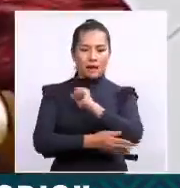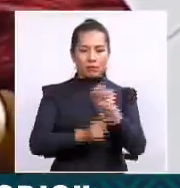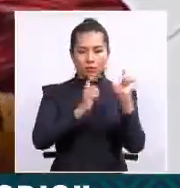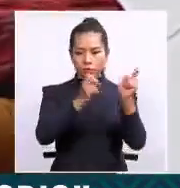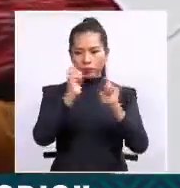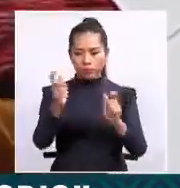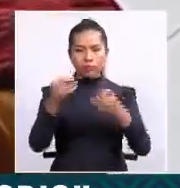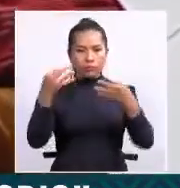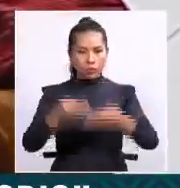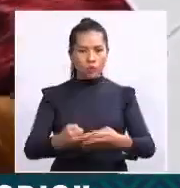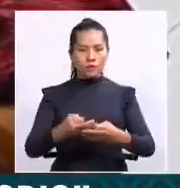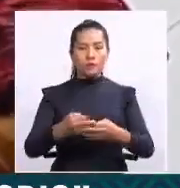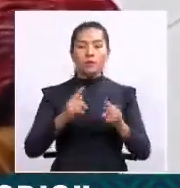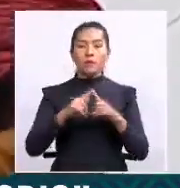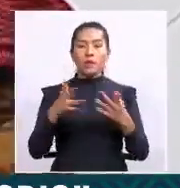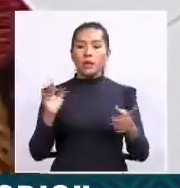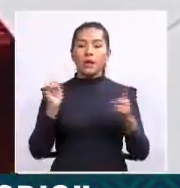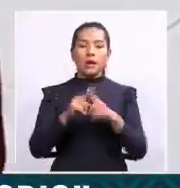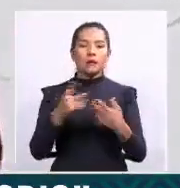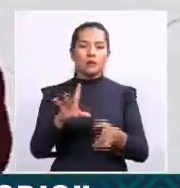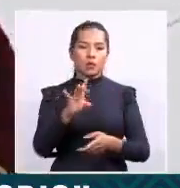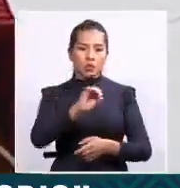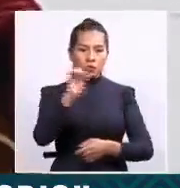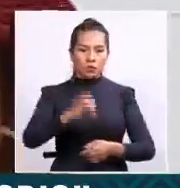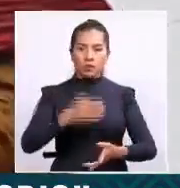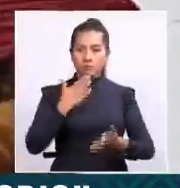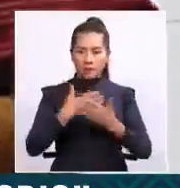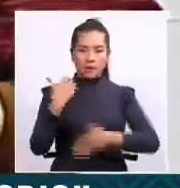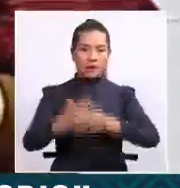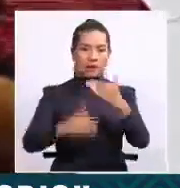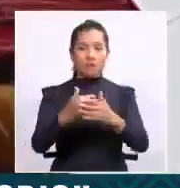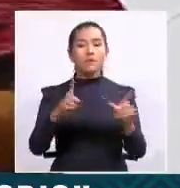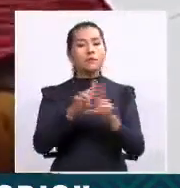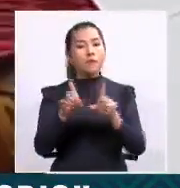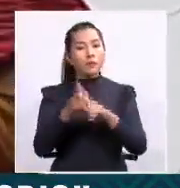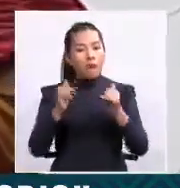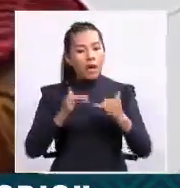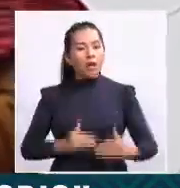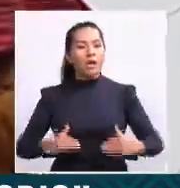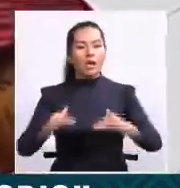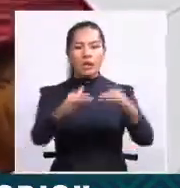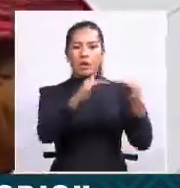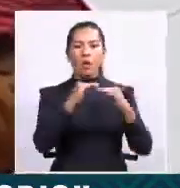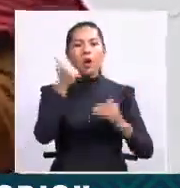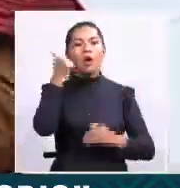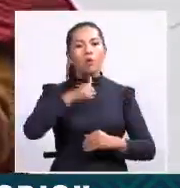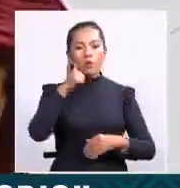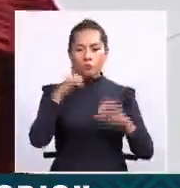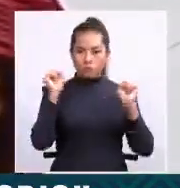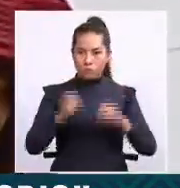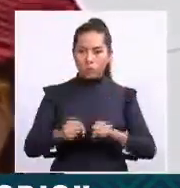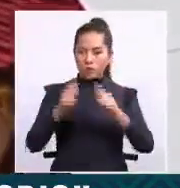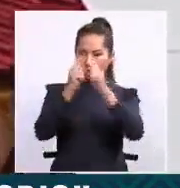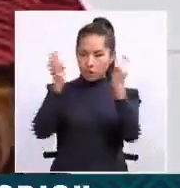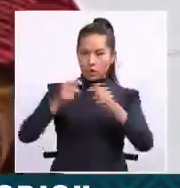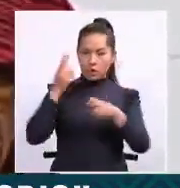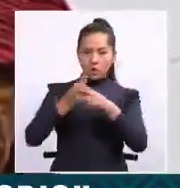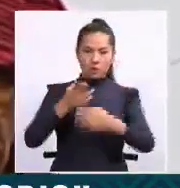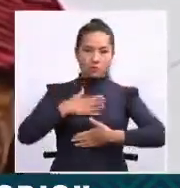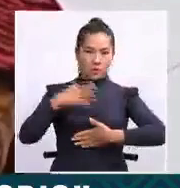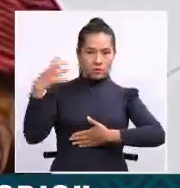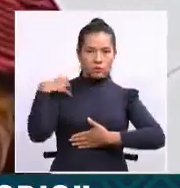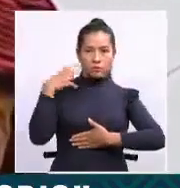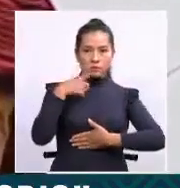del territorio, con una nueva perspectiva de beneficiar también a las mujeres, quienes hoy tienen un acceso igualitario a títulos ejecutoriales. Por